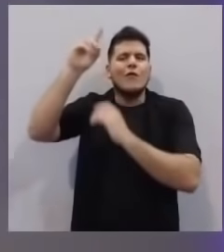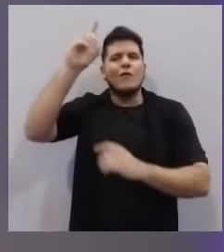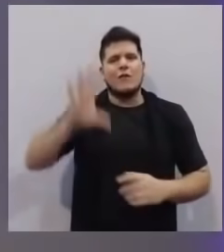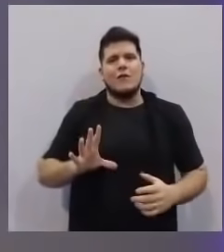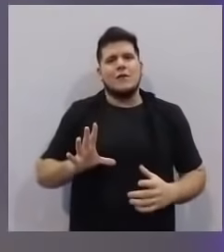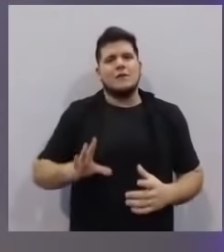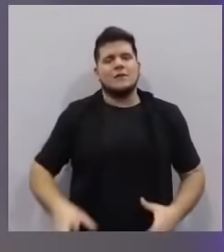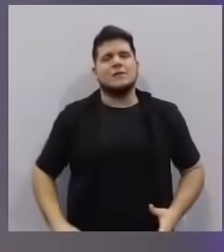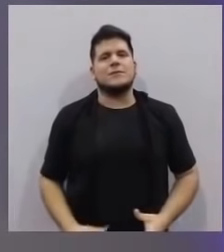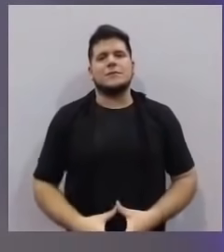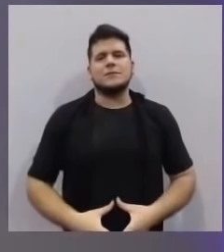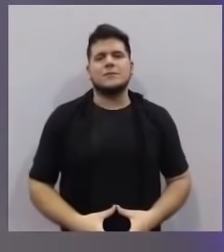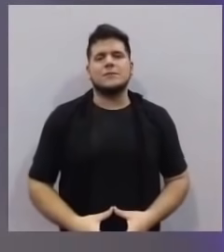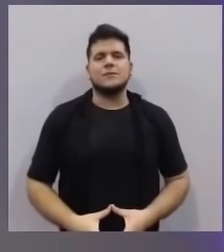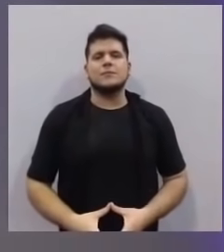vivir